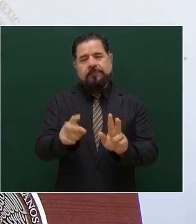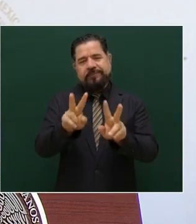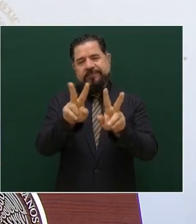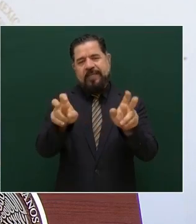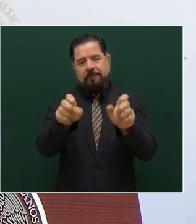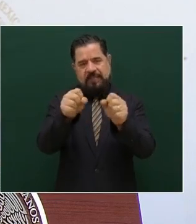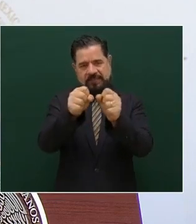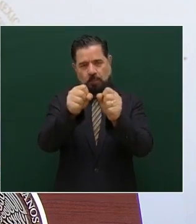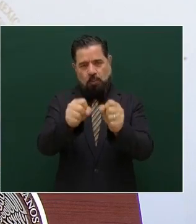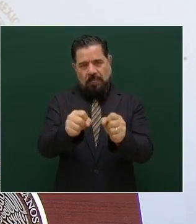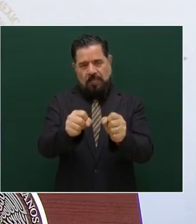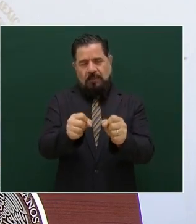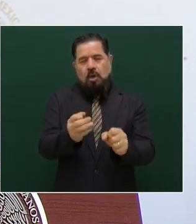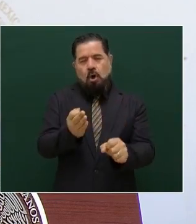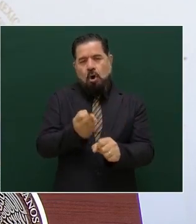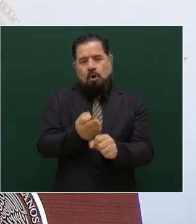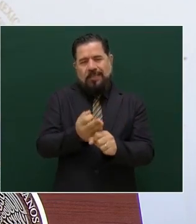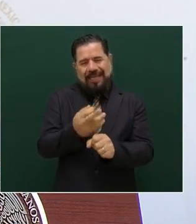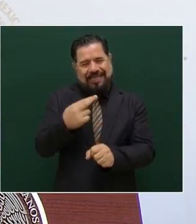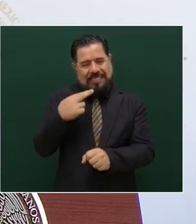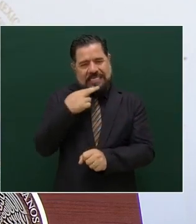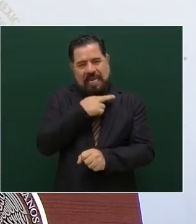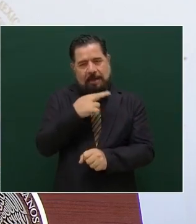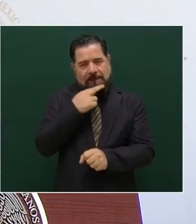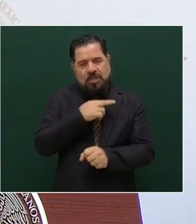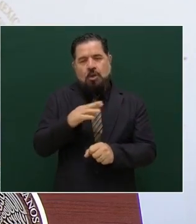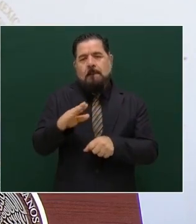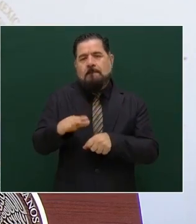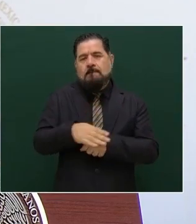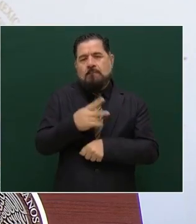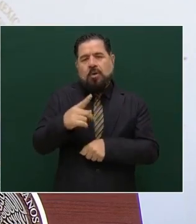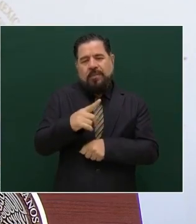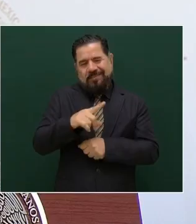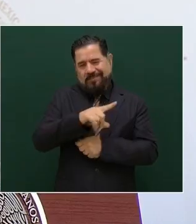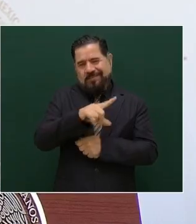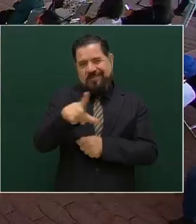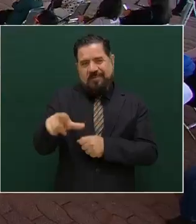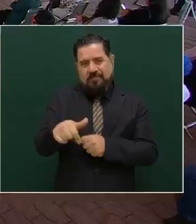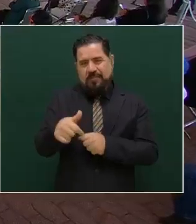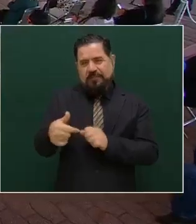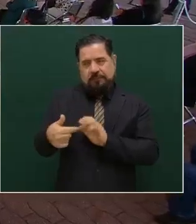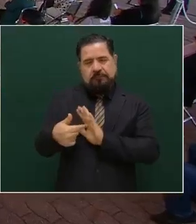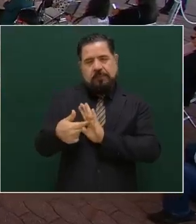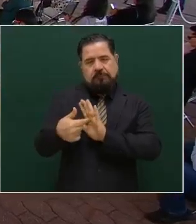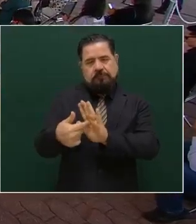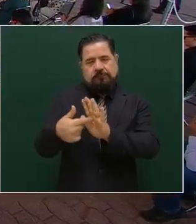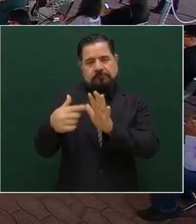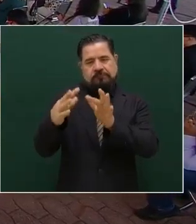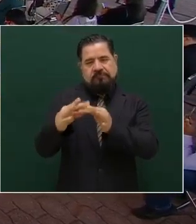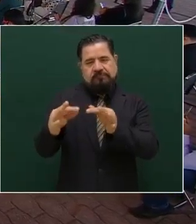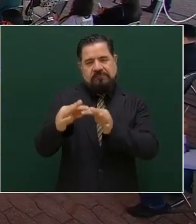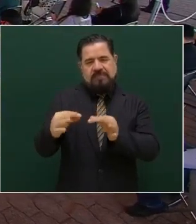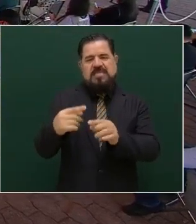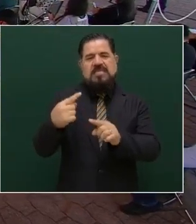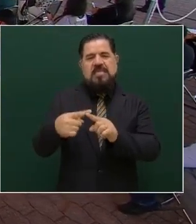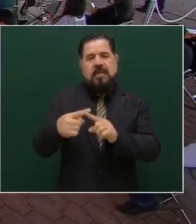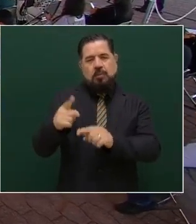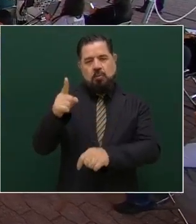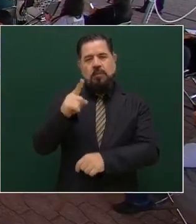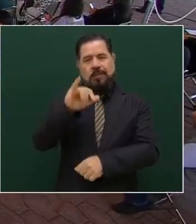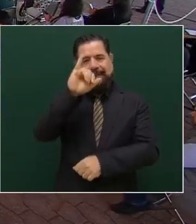seguridad. Lo haré de manera rápida porque viene luego una presentación más detallada a cargo de mi